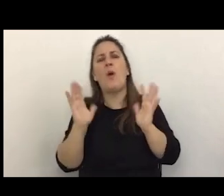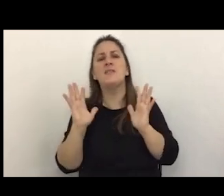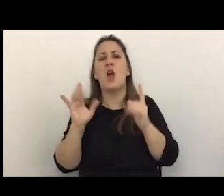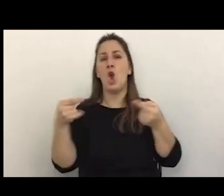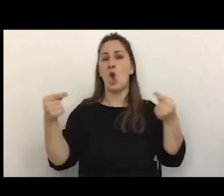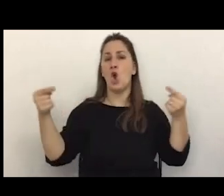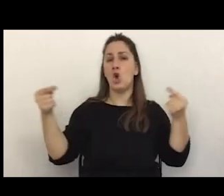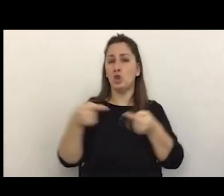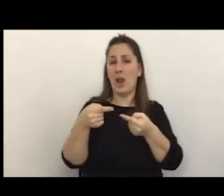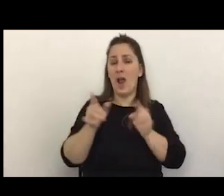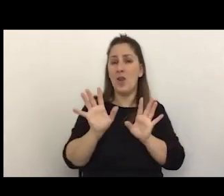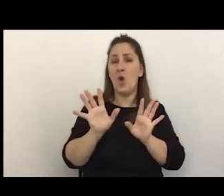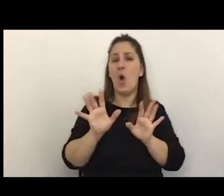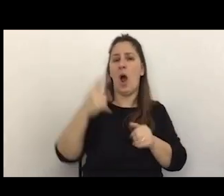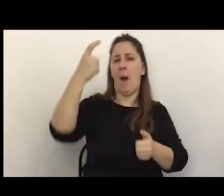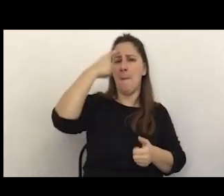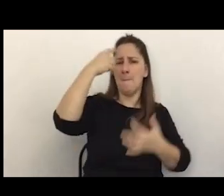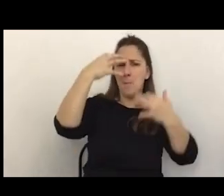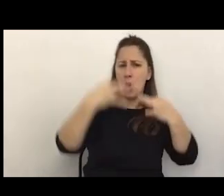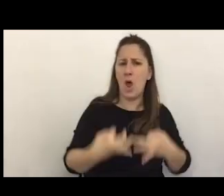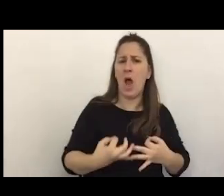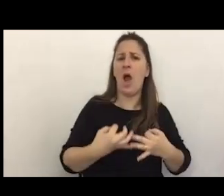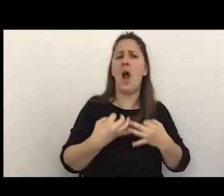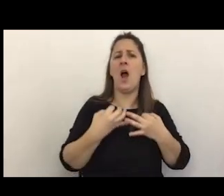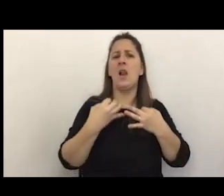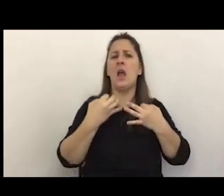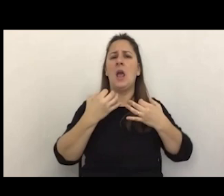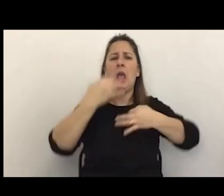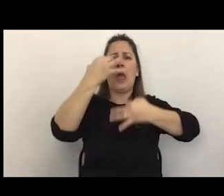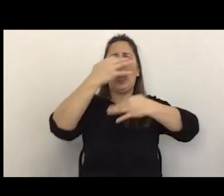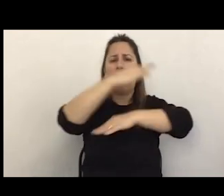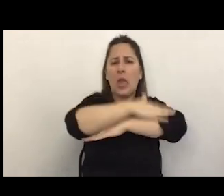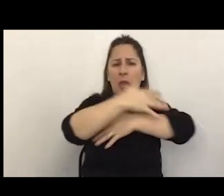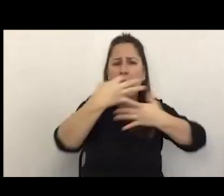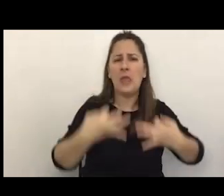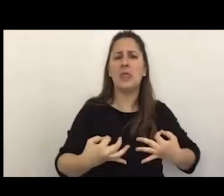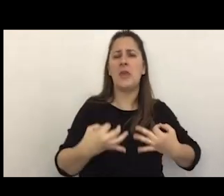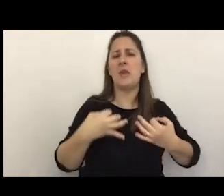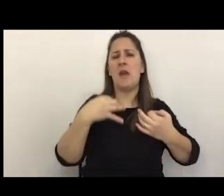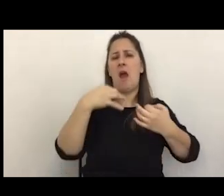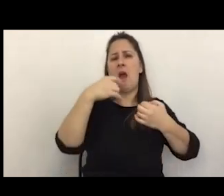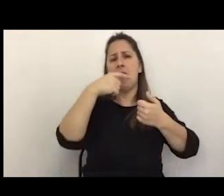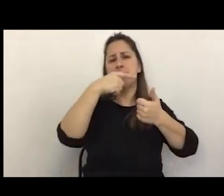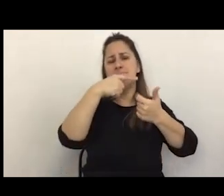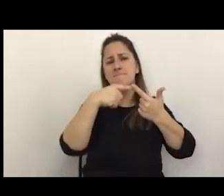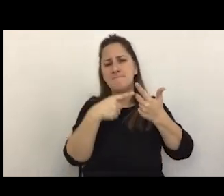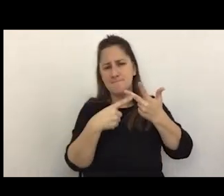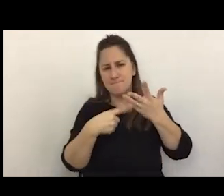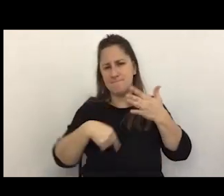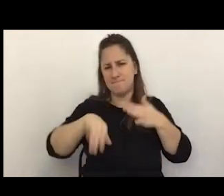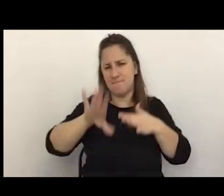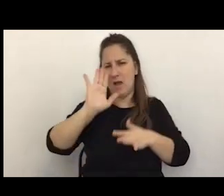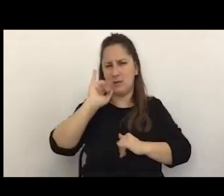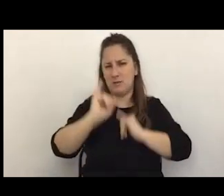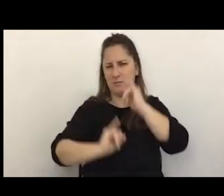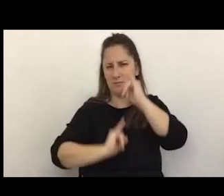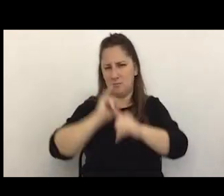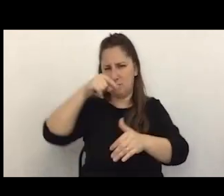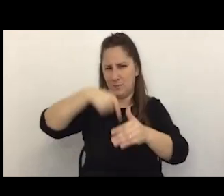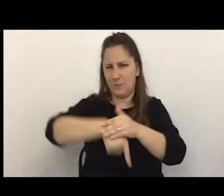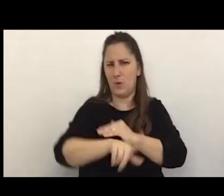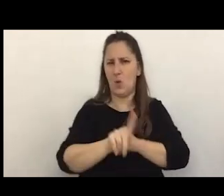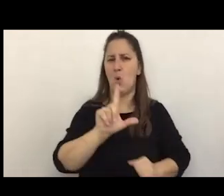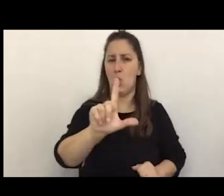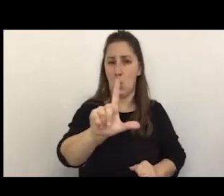a la moral o a cuestiones de índole ética, que vamos a ver más profundamente en el próximo lunes,